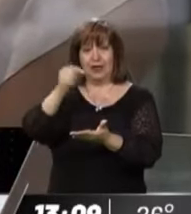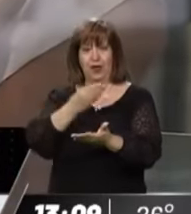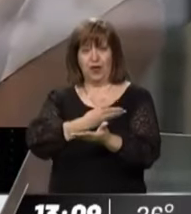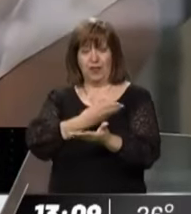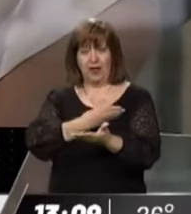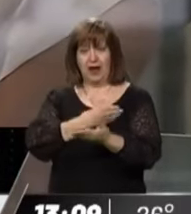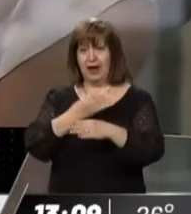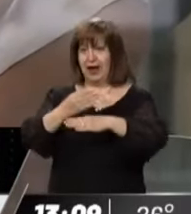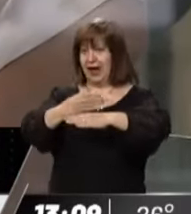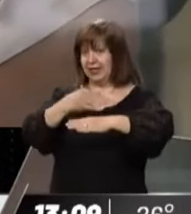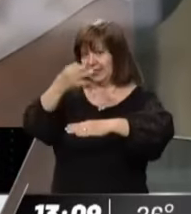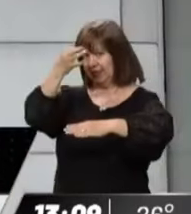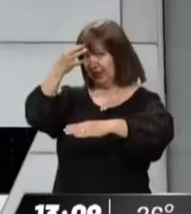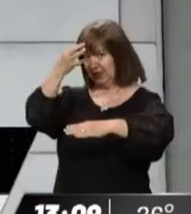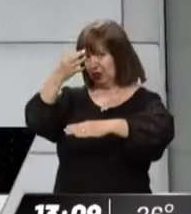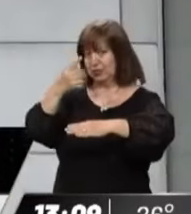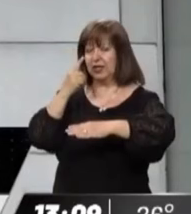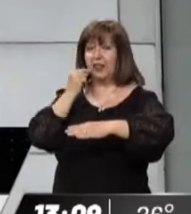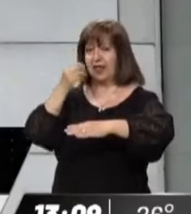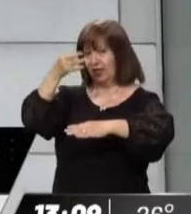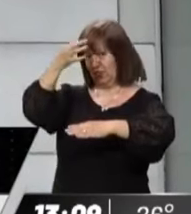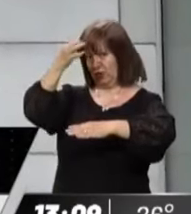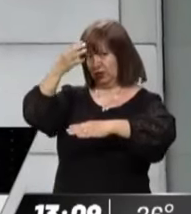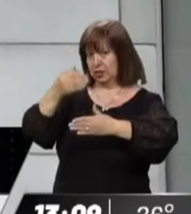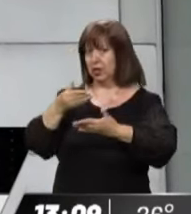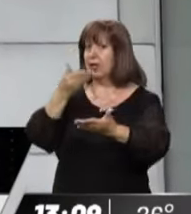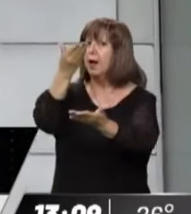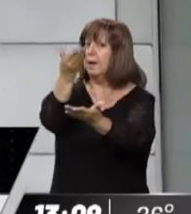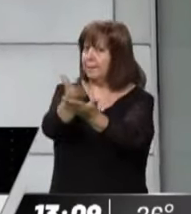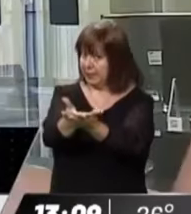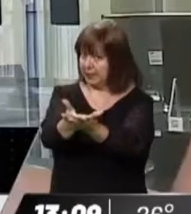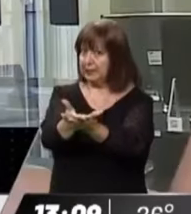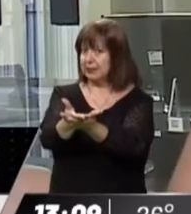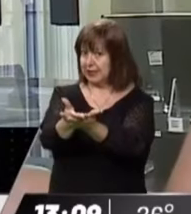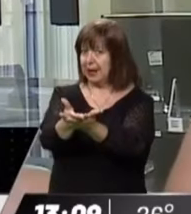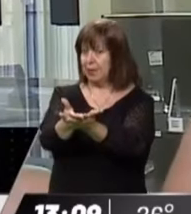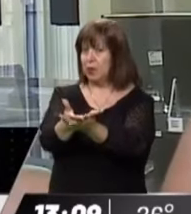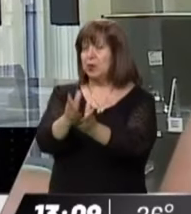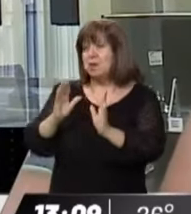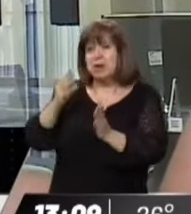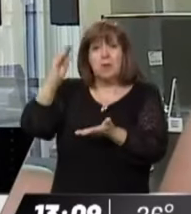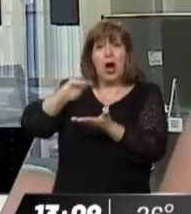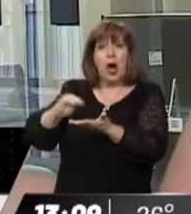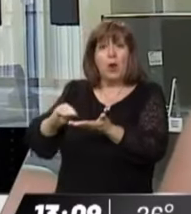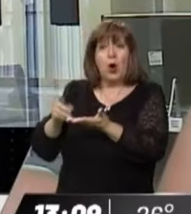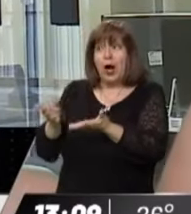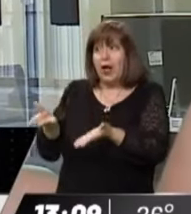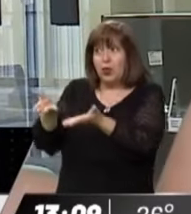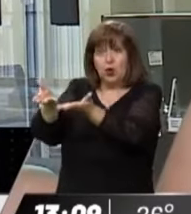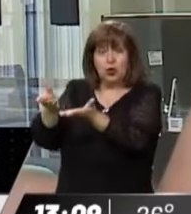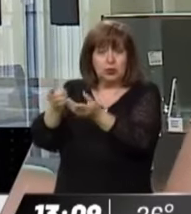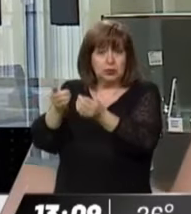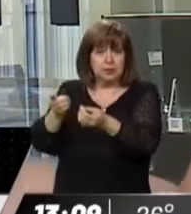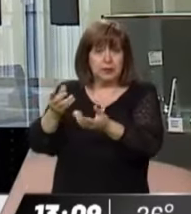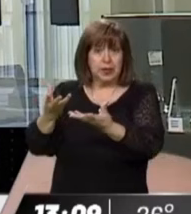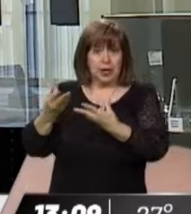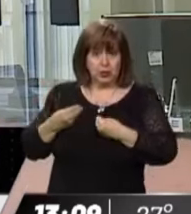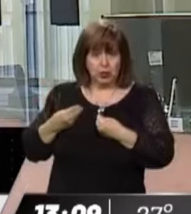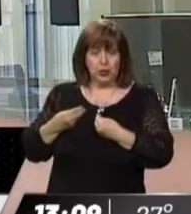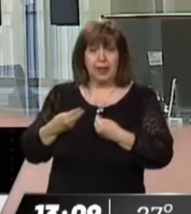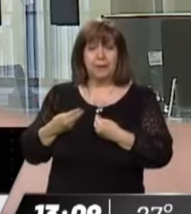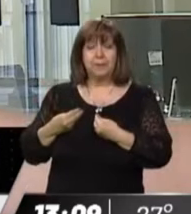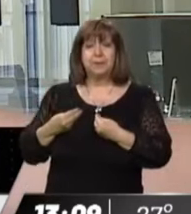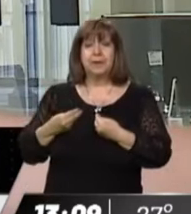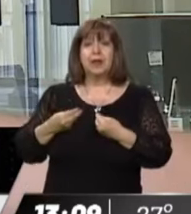que es el punto el límite de presentación de esta medida no sanitariamente eh eh saca el